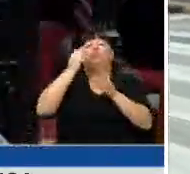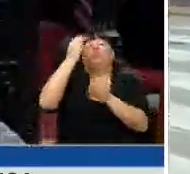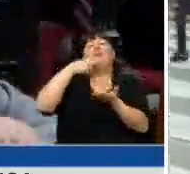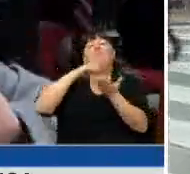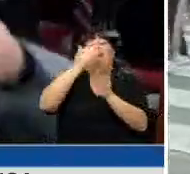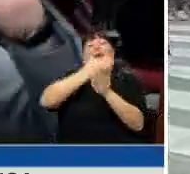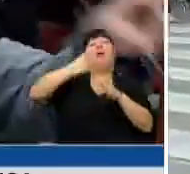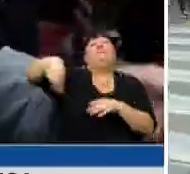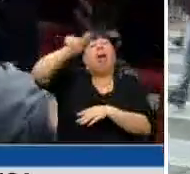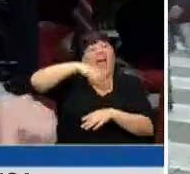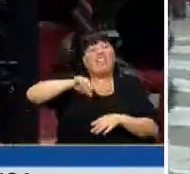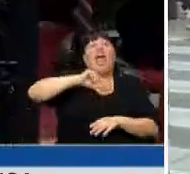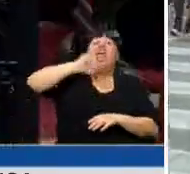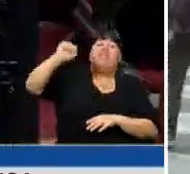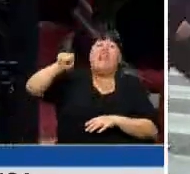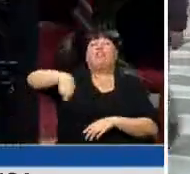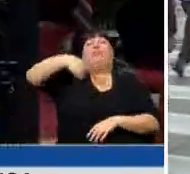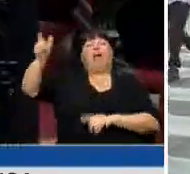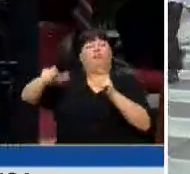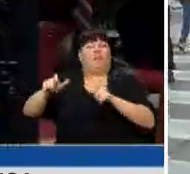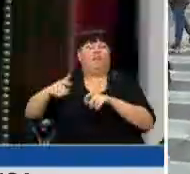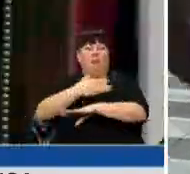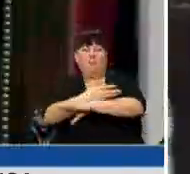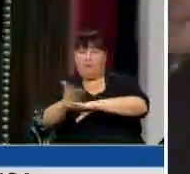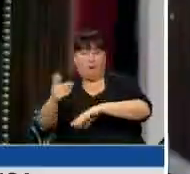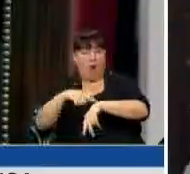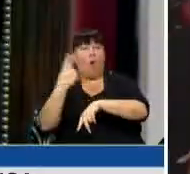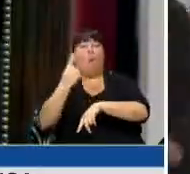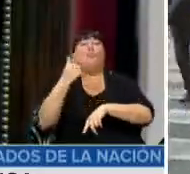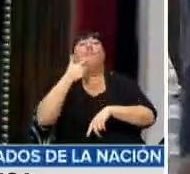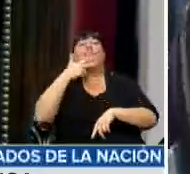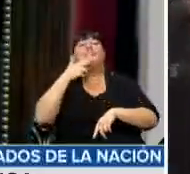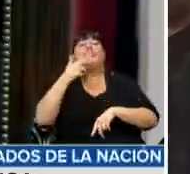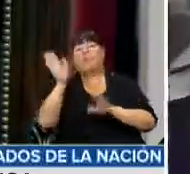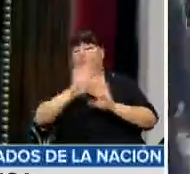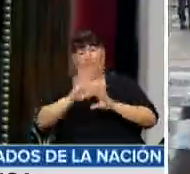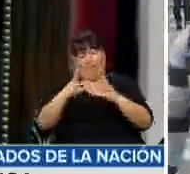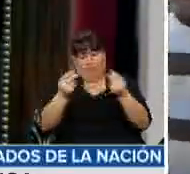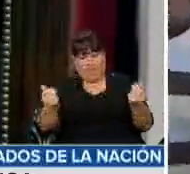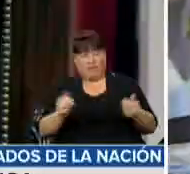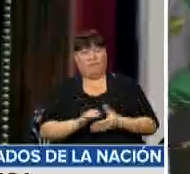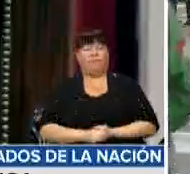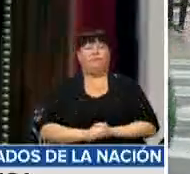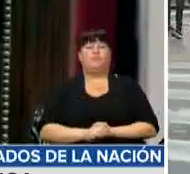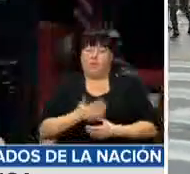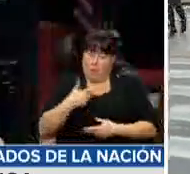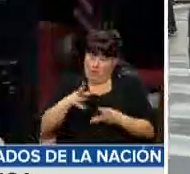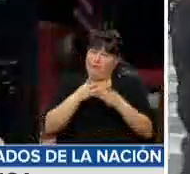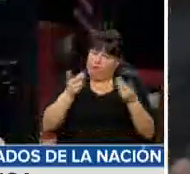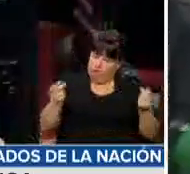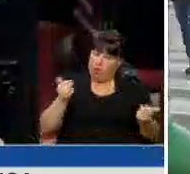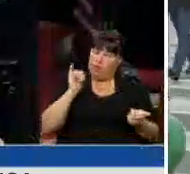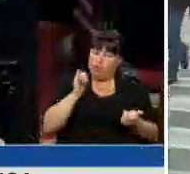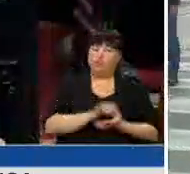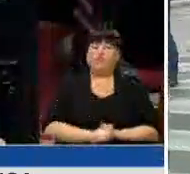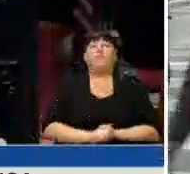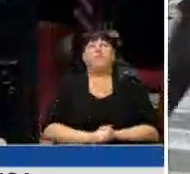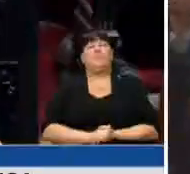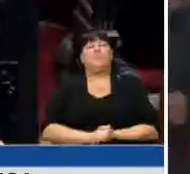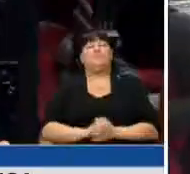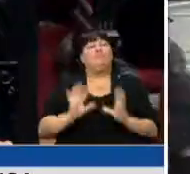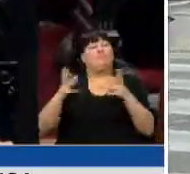para ellos la infla paraido en el tiempo un minuto 17 segundos le pido que vaya cerrando Voy cerrando con mucho gusto